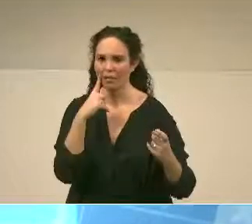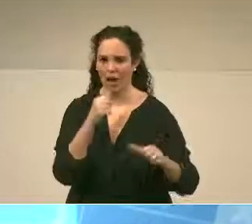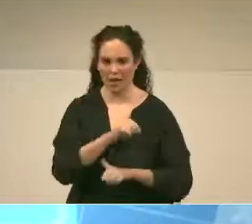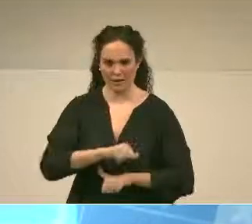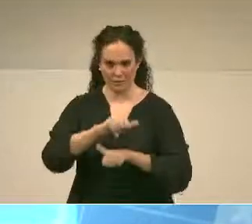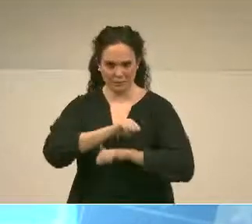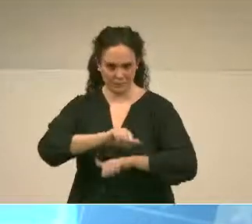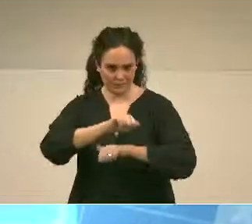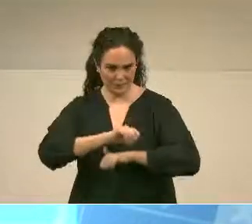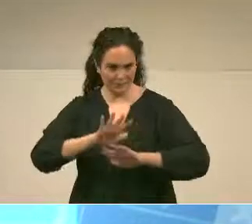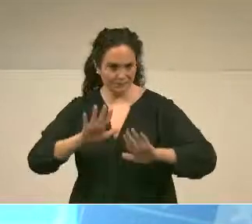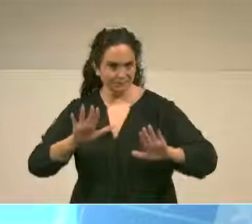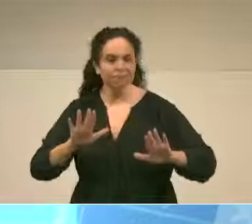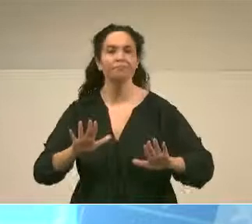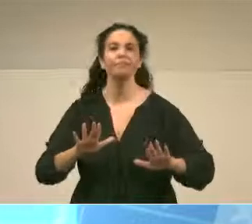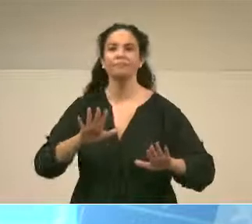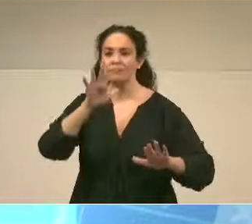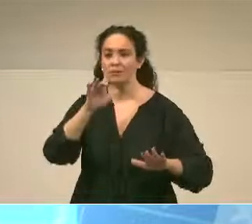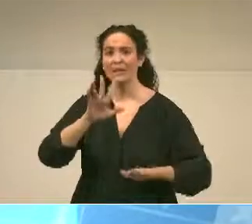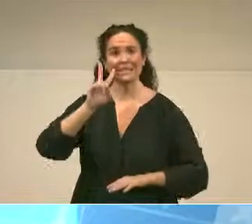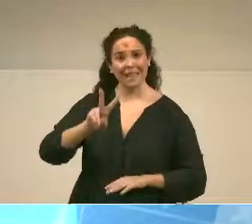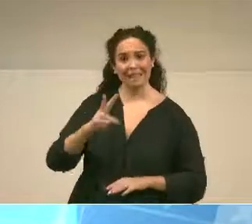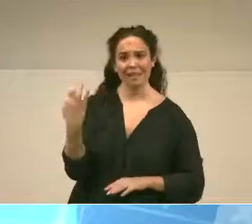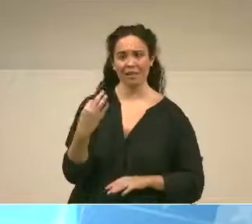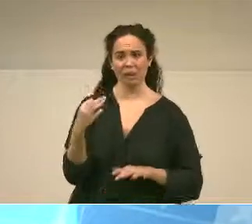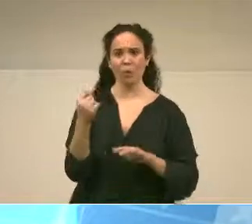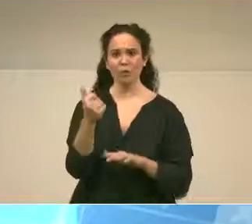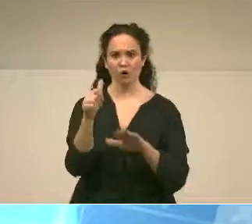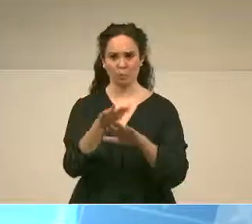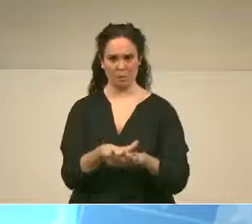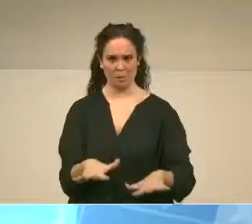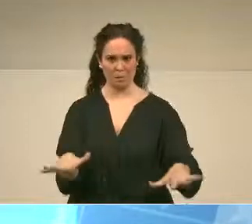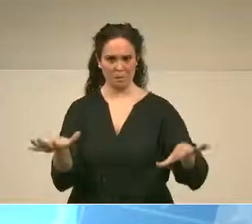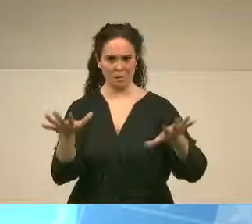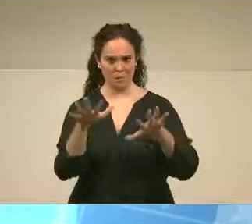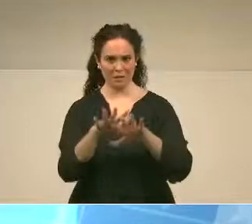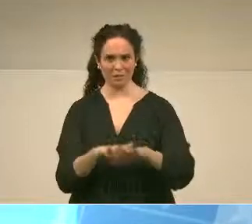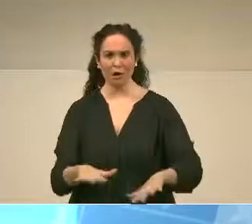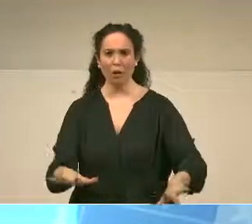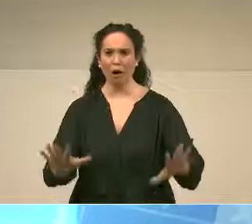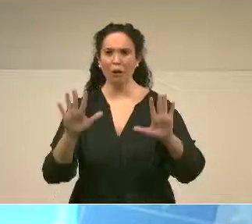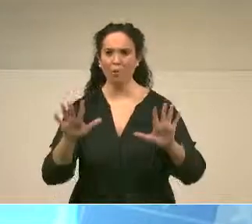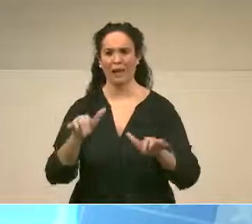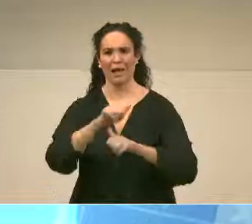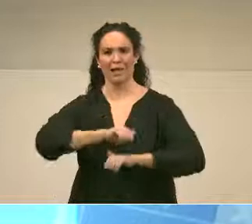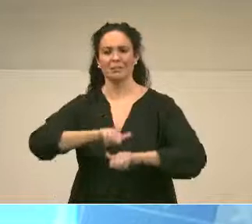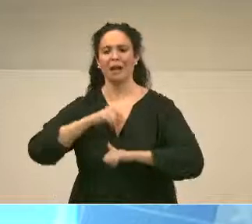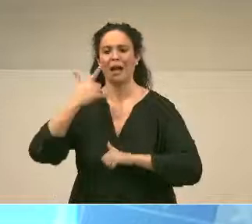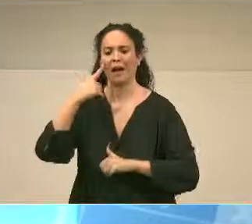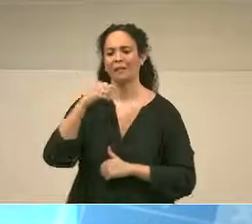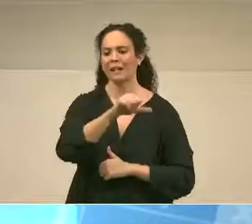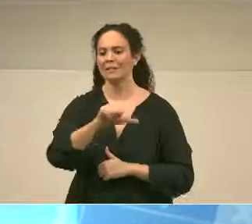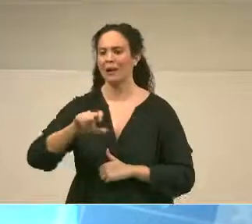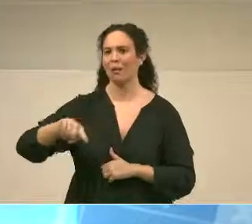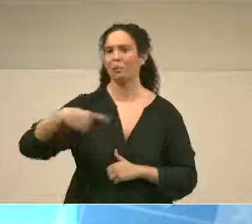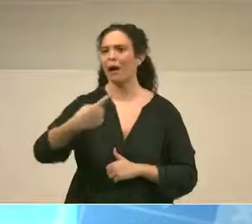daiteke badagoela horrelako moteltasun bat, baina ikusi beharko dugu urrengo egunetan datuek zer erakusten digute.